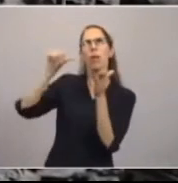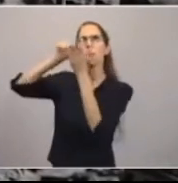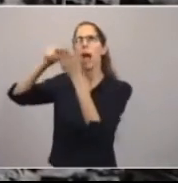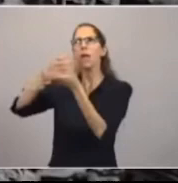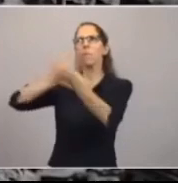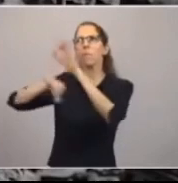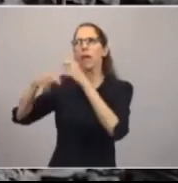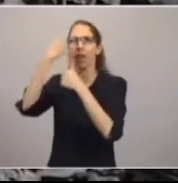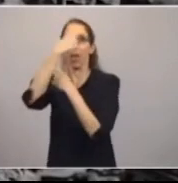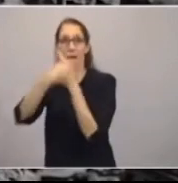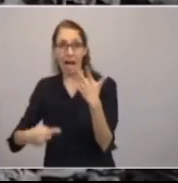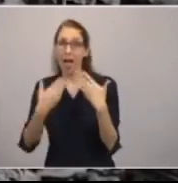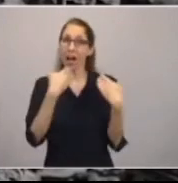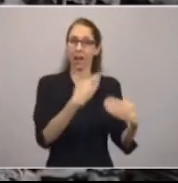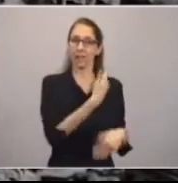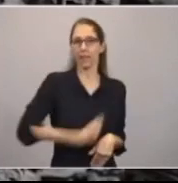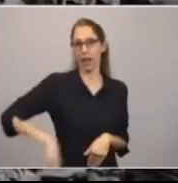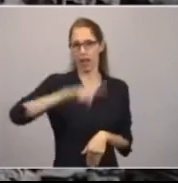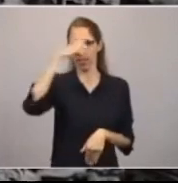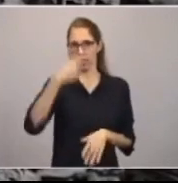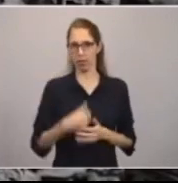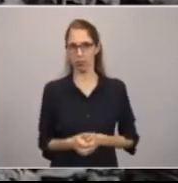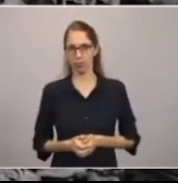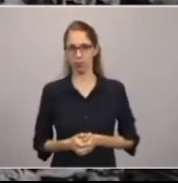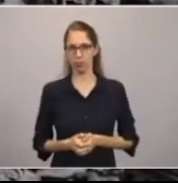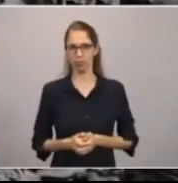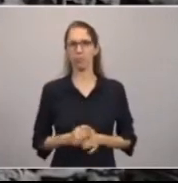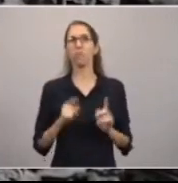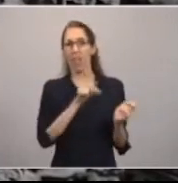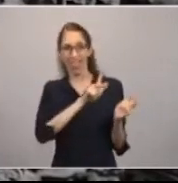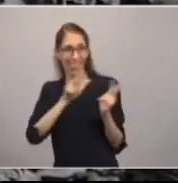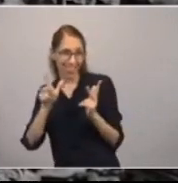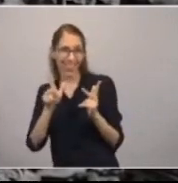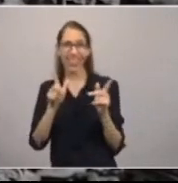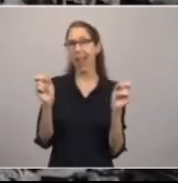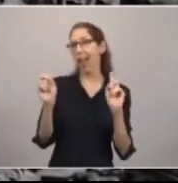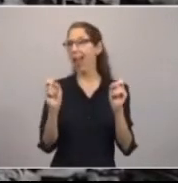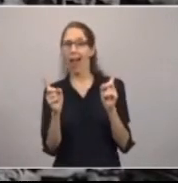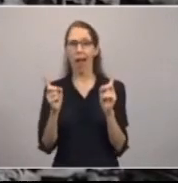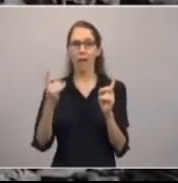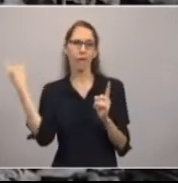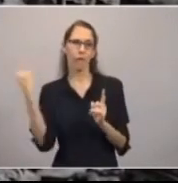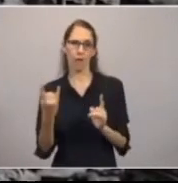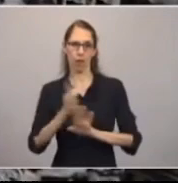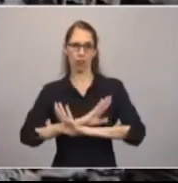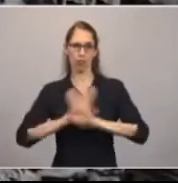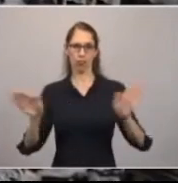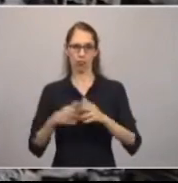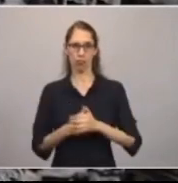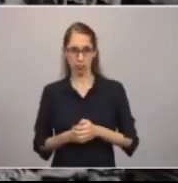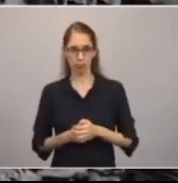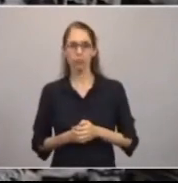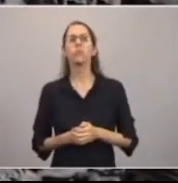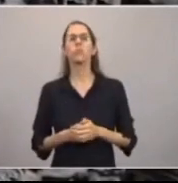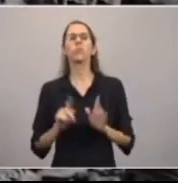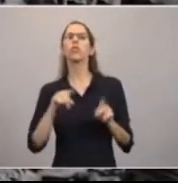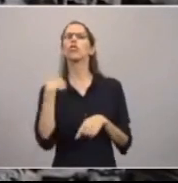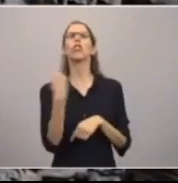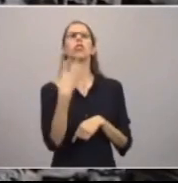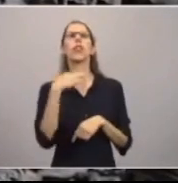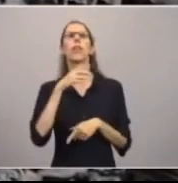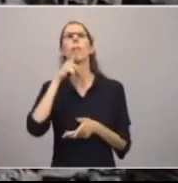Es mentira, es falso, es una estafa. No hay que elegir acá en la Argentina si queremos sector privado o sector público, como si